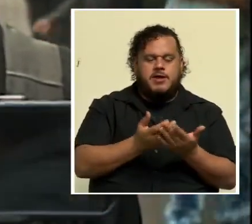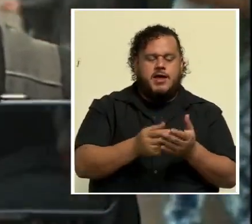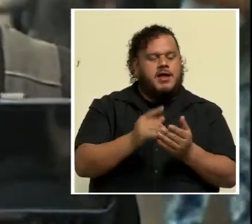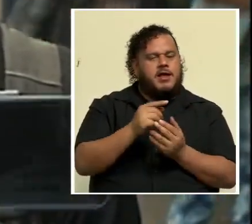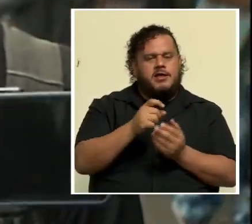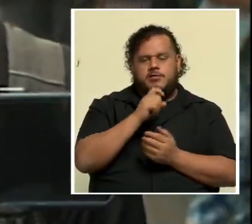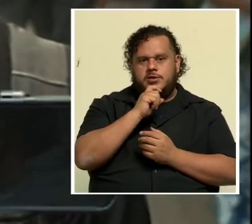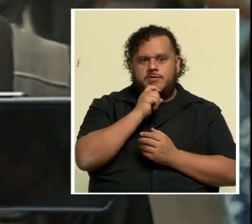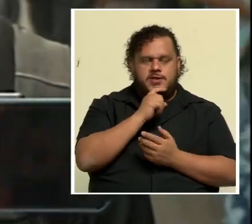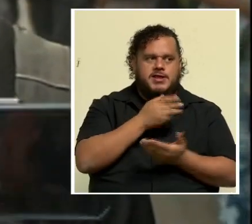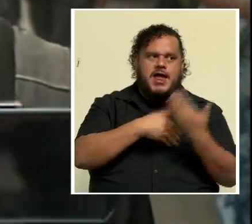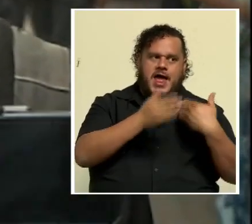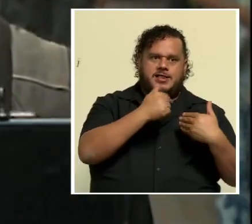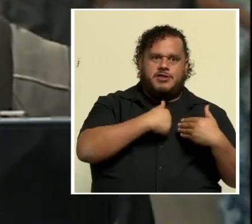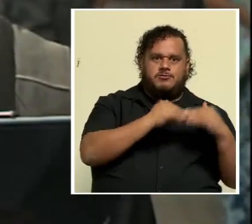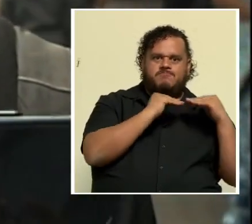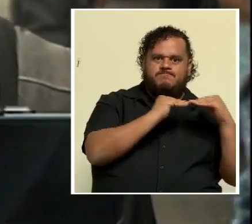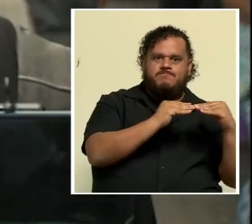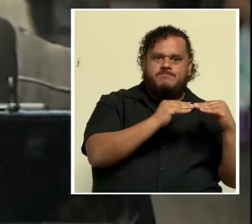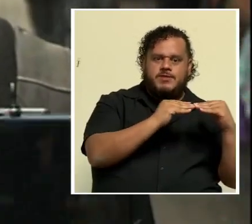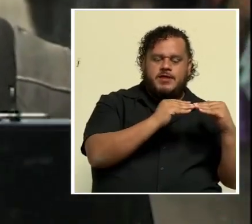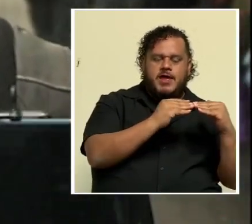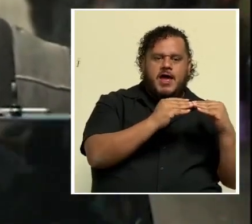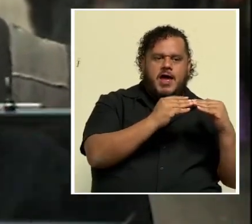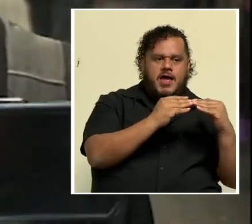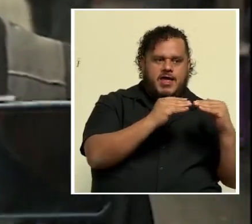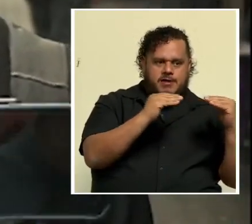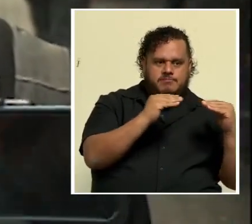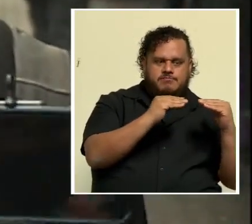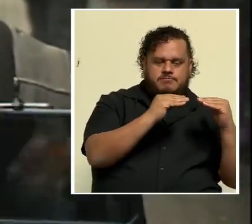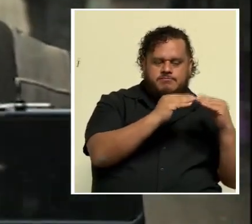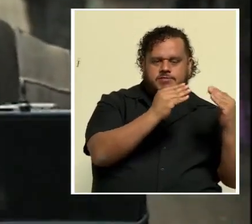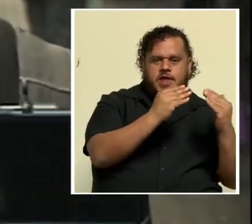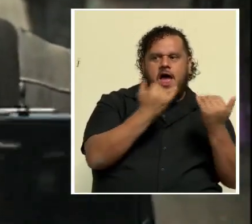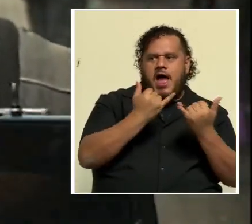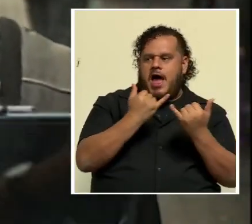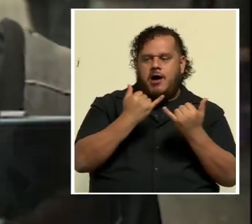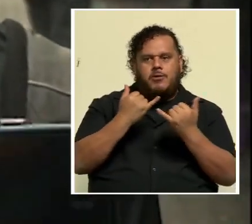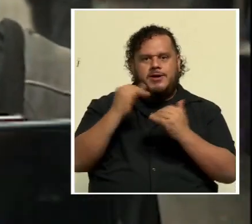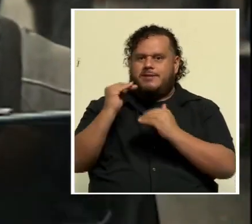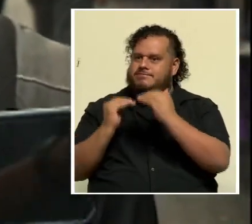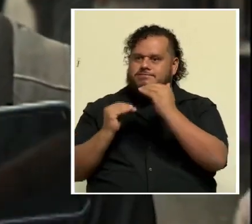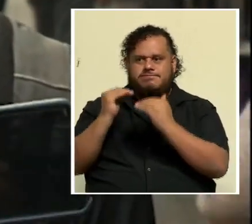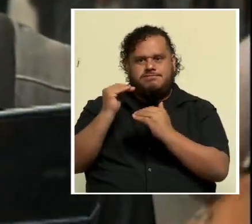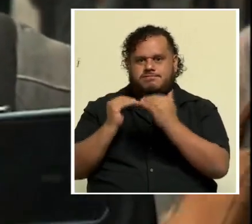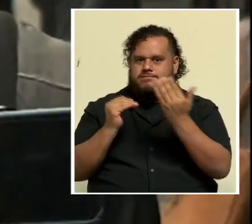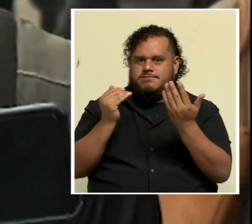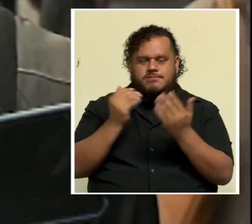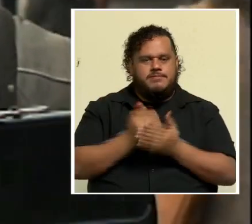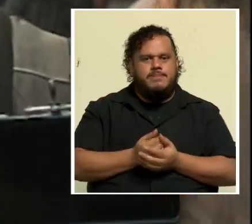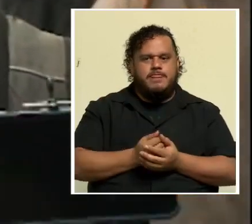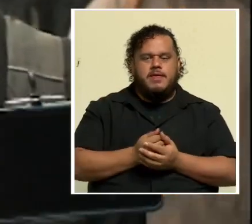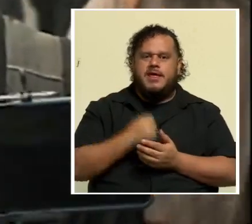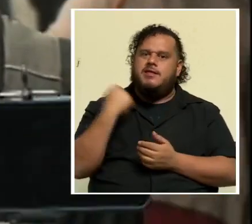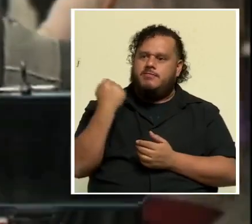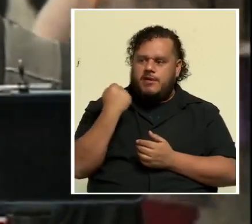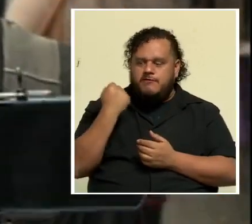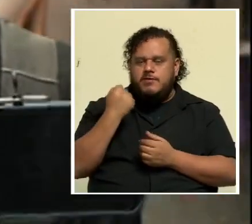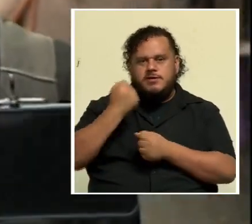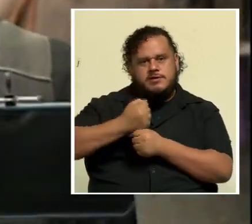tener un cierto estatus social a tener que agregarse al estatus laboral puro, pleno, que